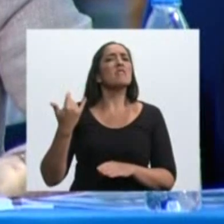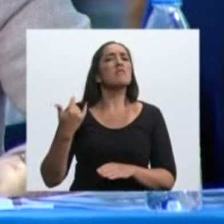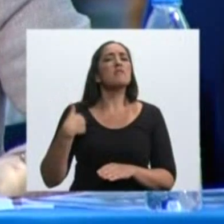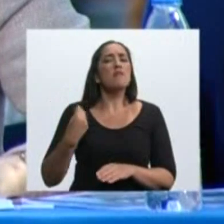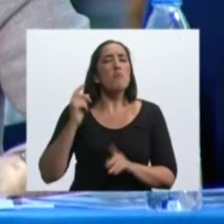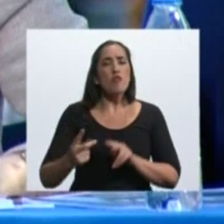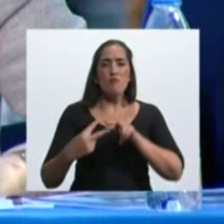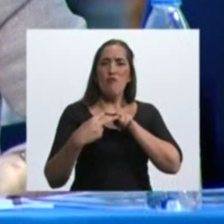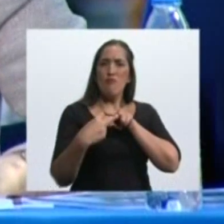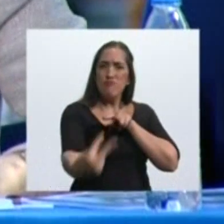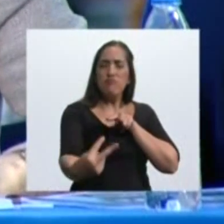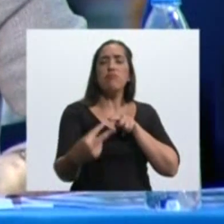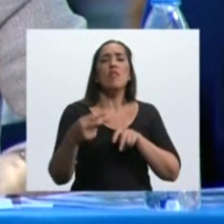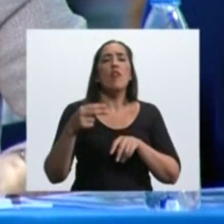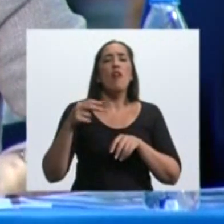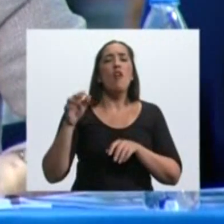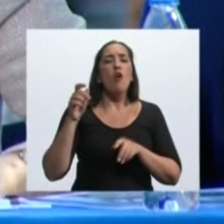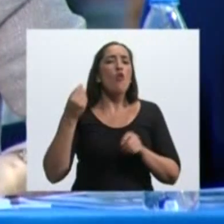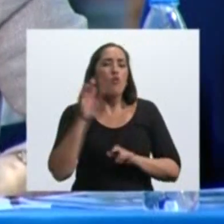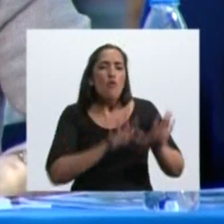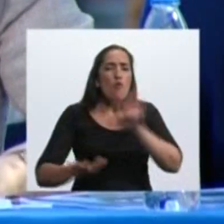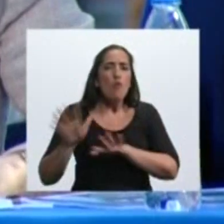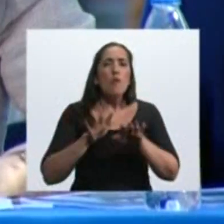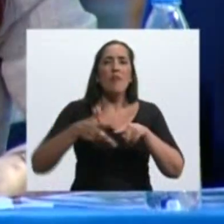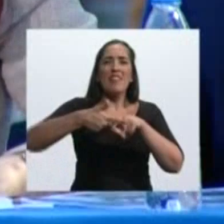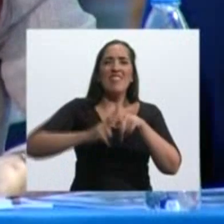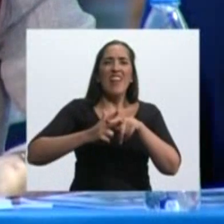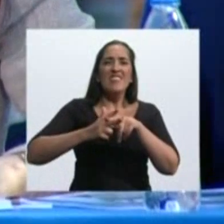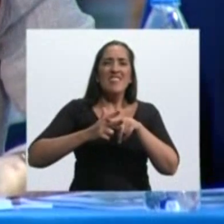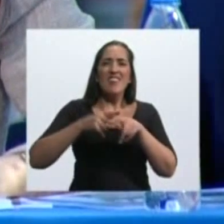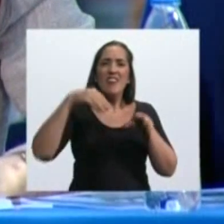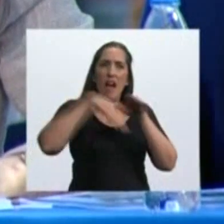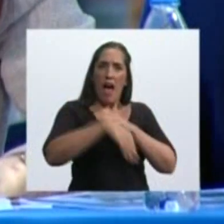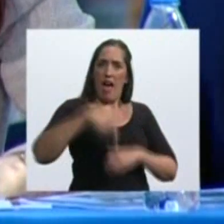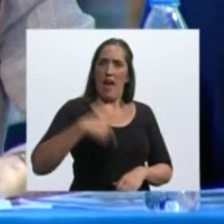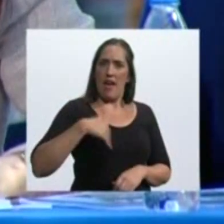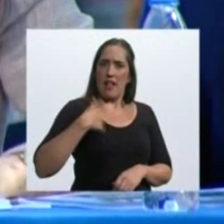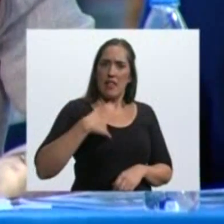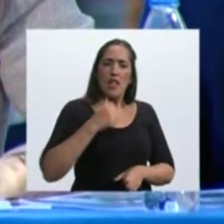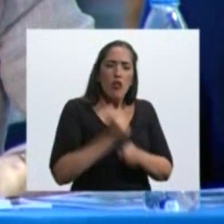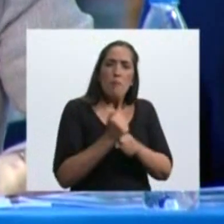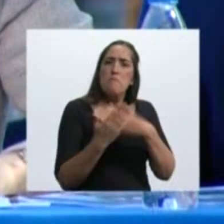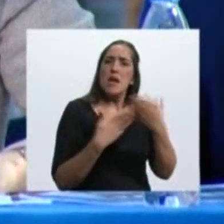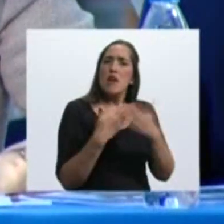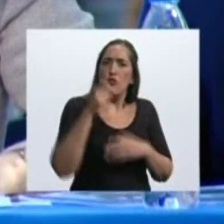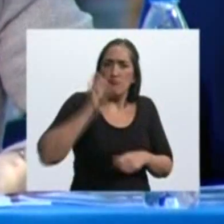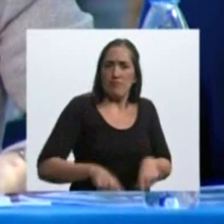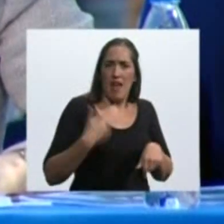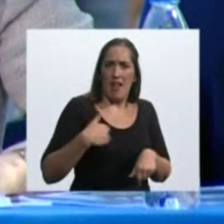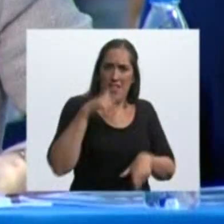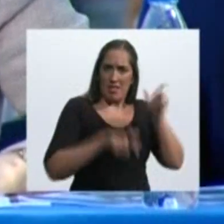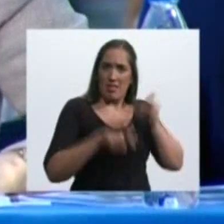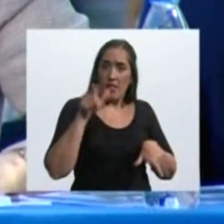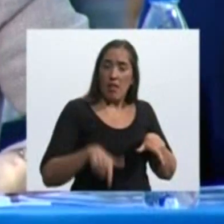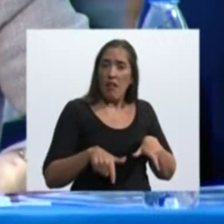habíamos construido, gran parte se había construido en talleres argentinos y por obreros argentinos. Todo